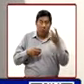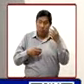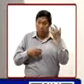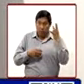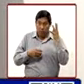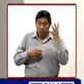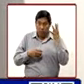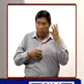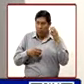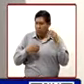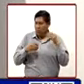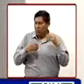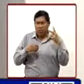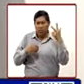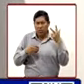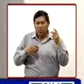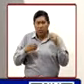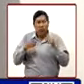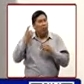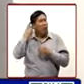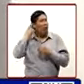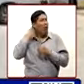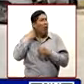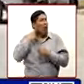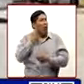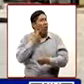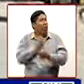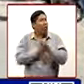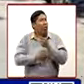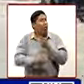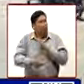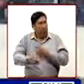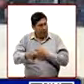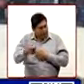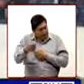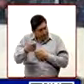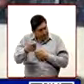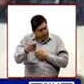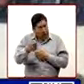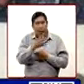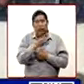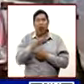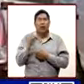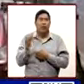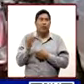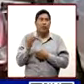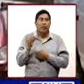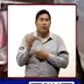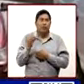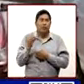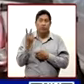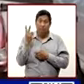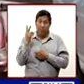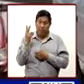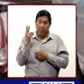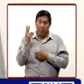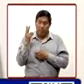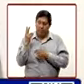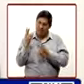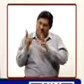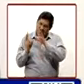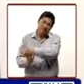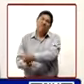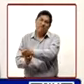hacer una simulación de transacción, por lo que la pareja es reducida